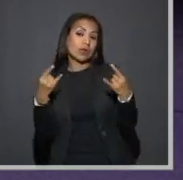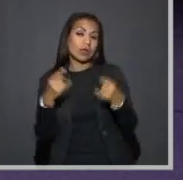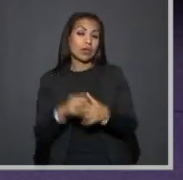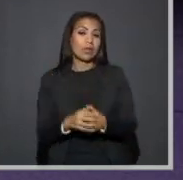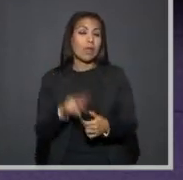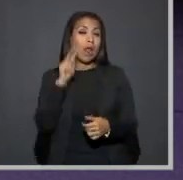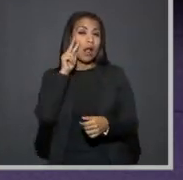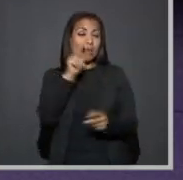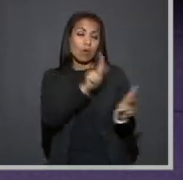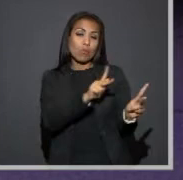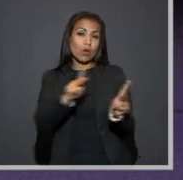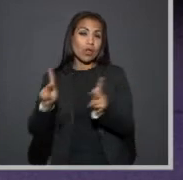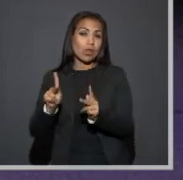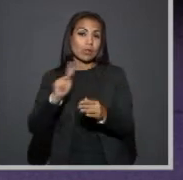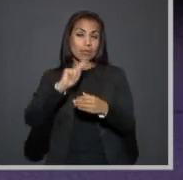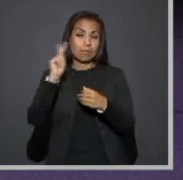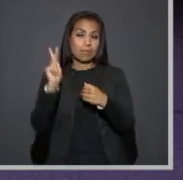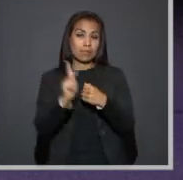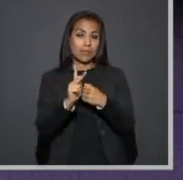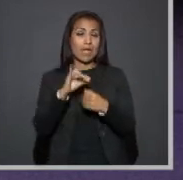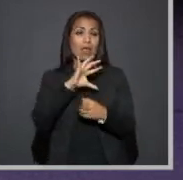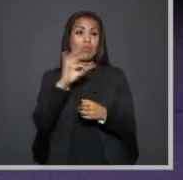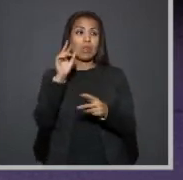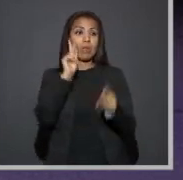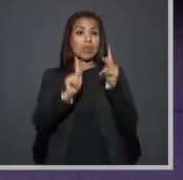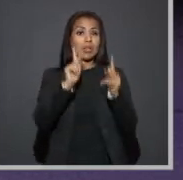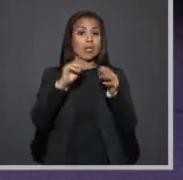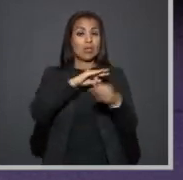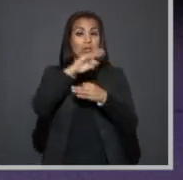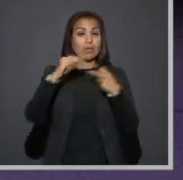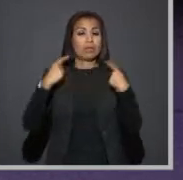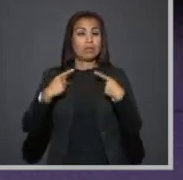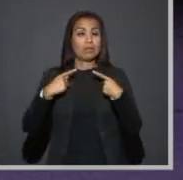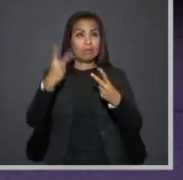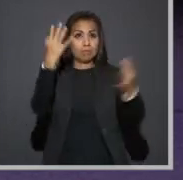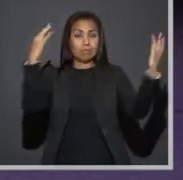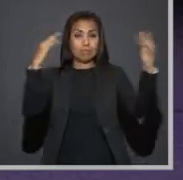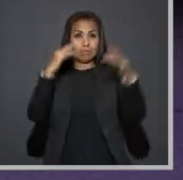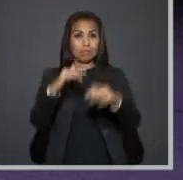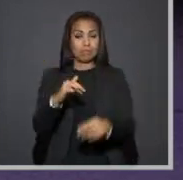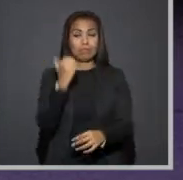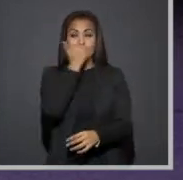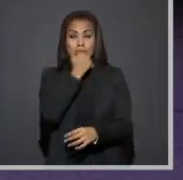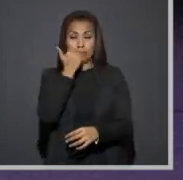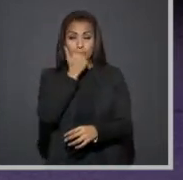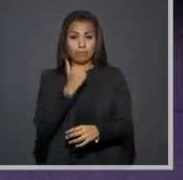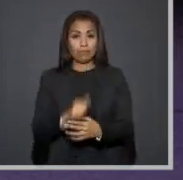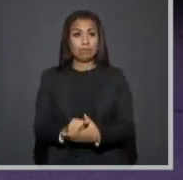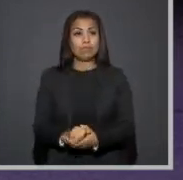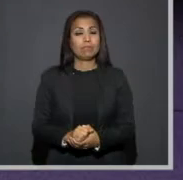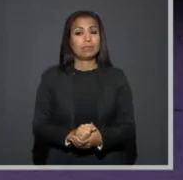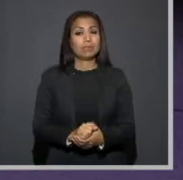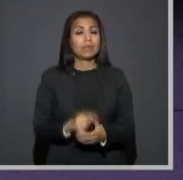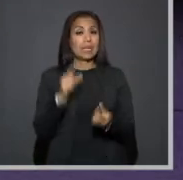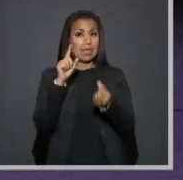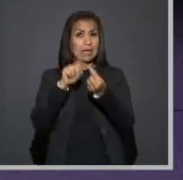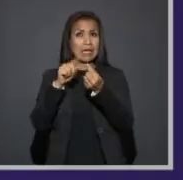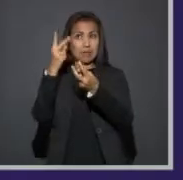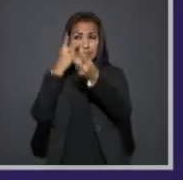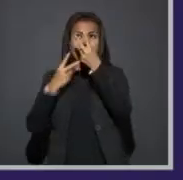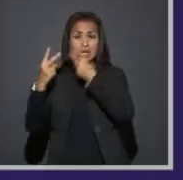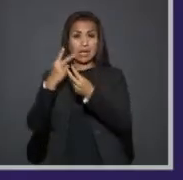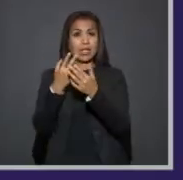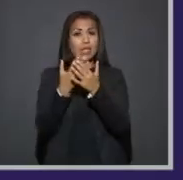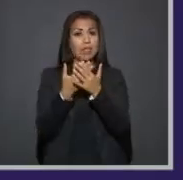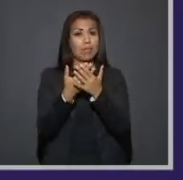país y pueda conversar con nuestra comunidad estudiantil. De todos quienes aquí se han dado cita, esperamos